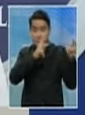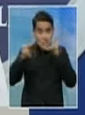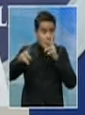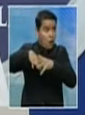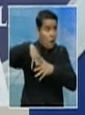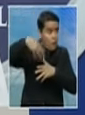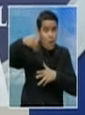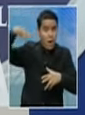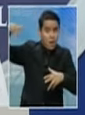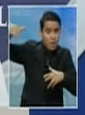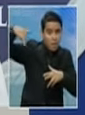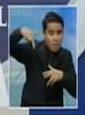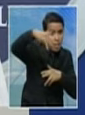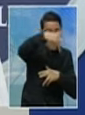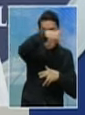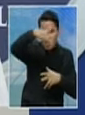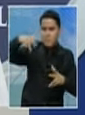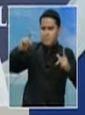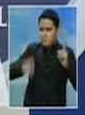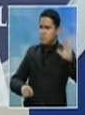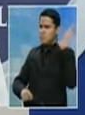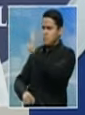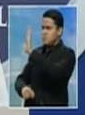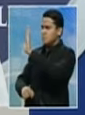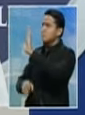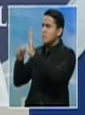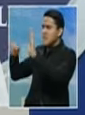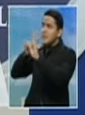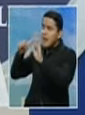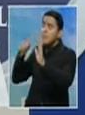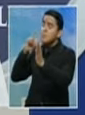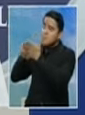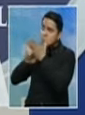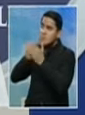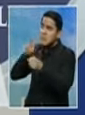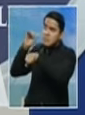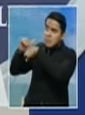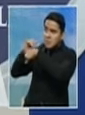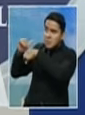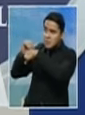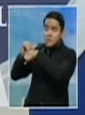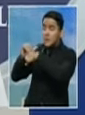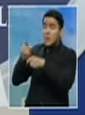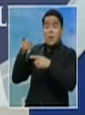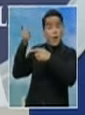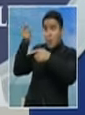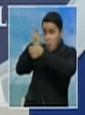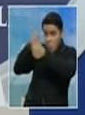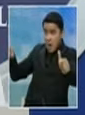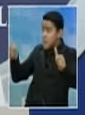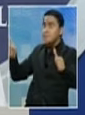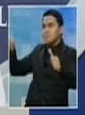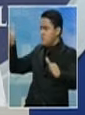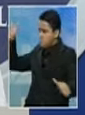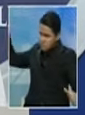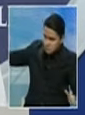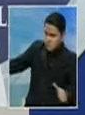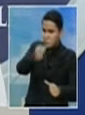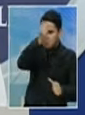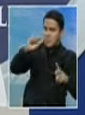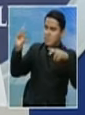persona encontrada circulando fuera de las excepciones establecidas. A todo detenido se le leerán sus